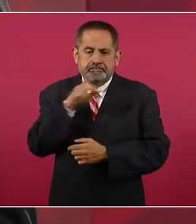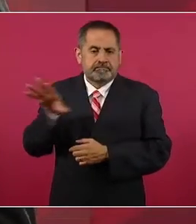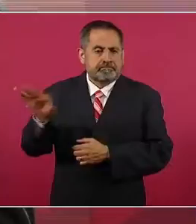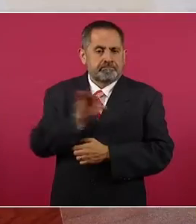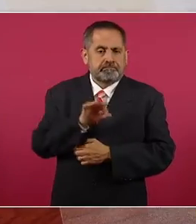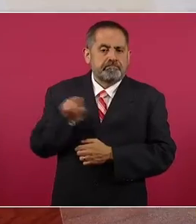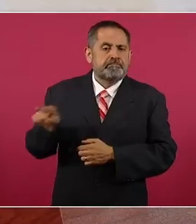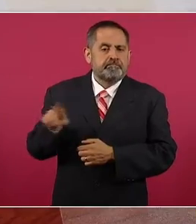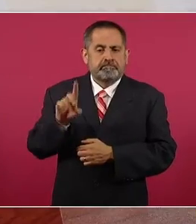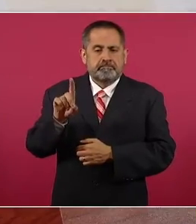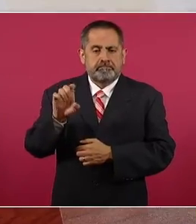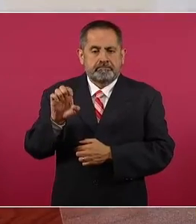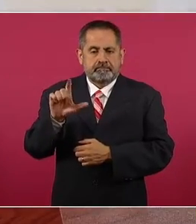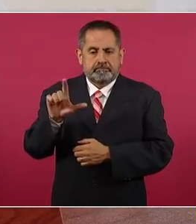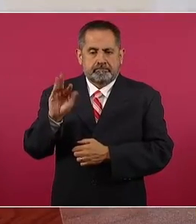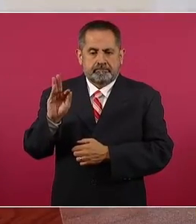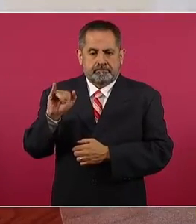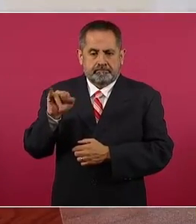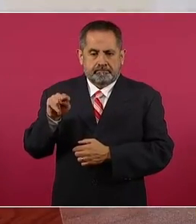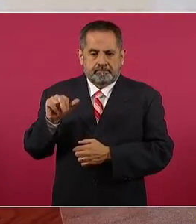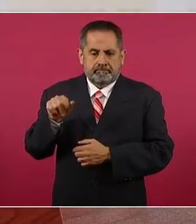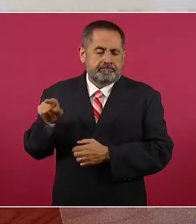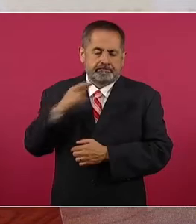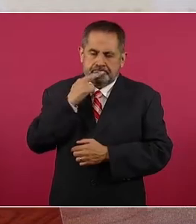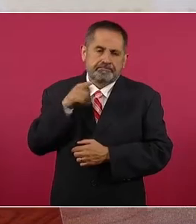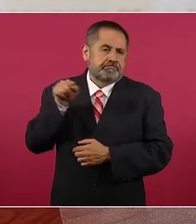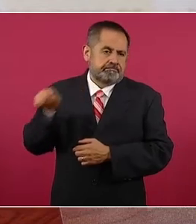por la maestra.